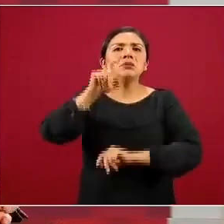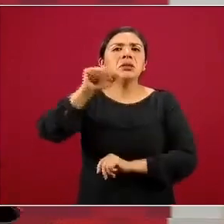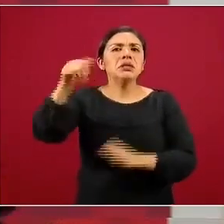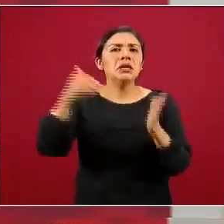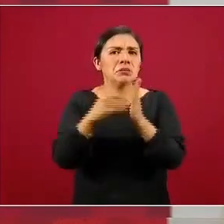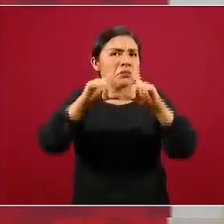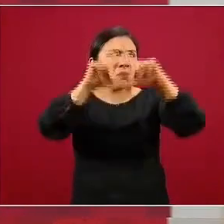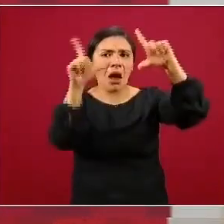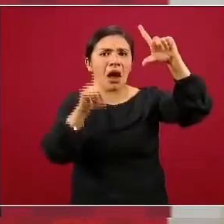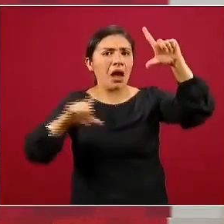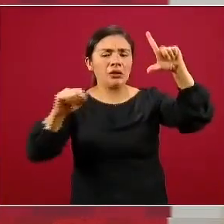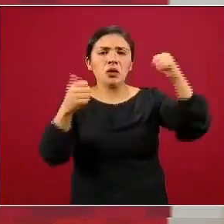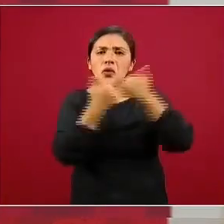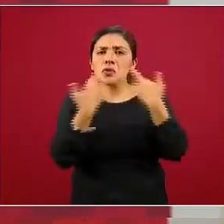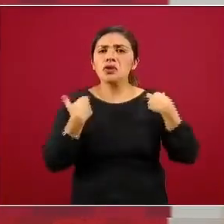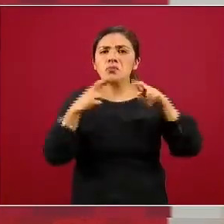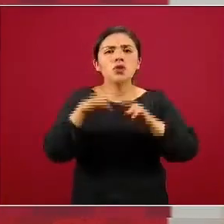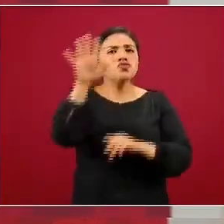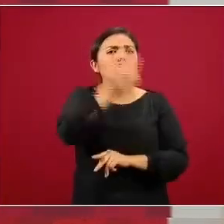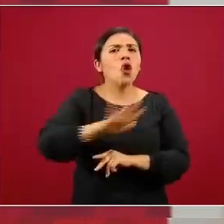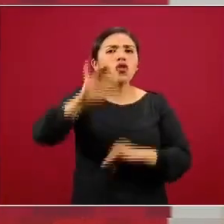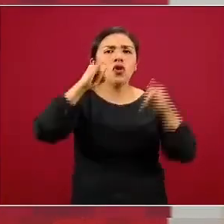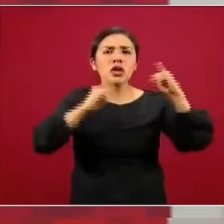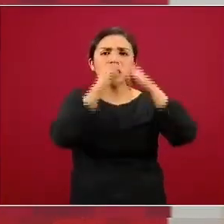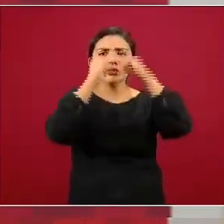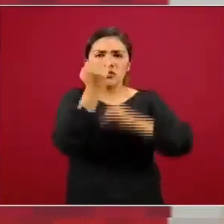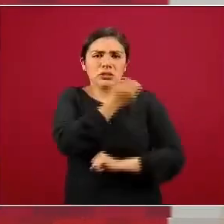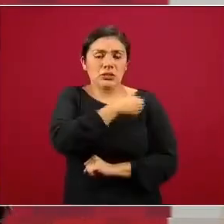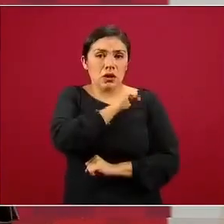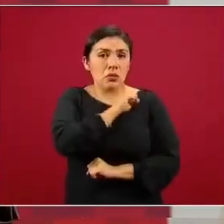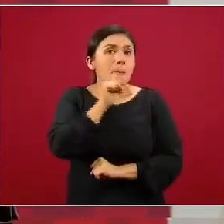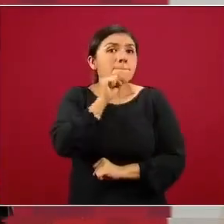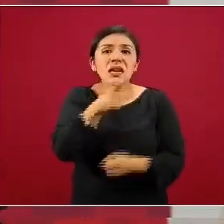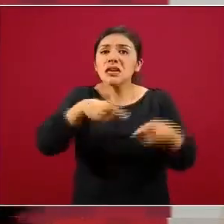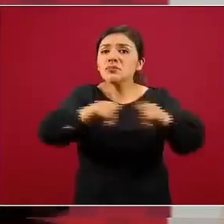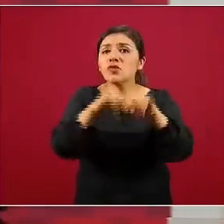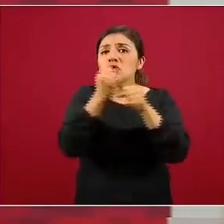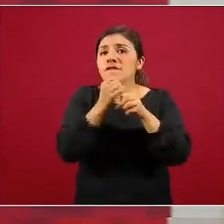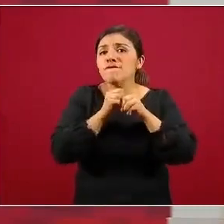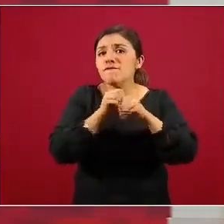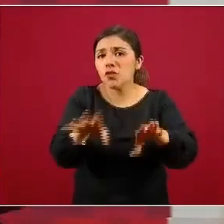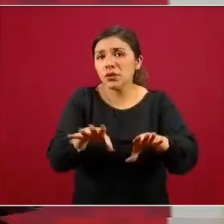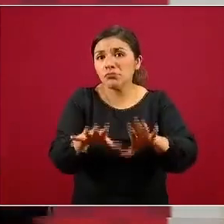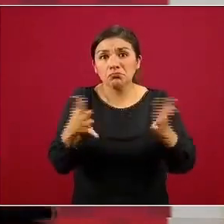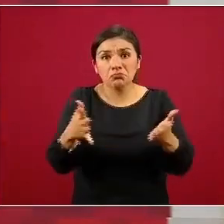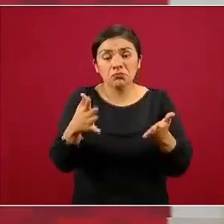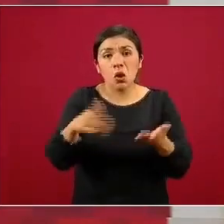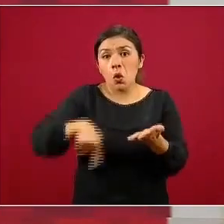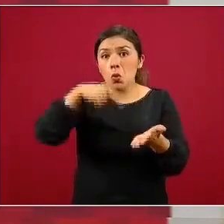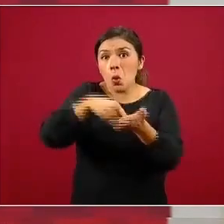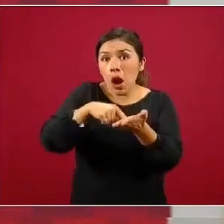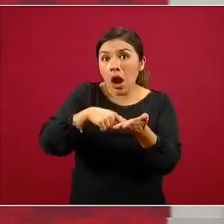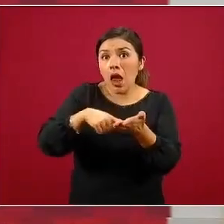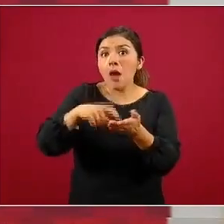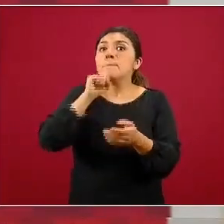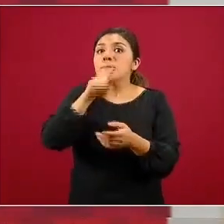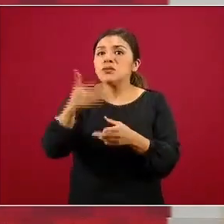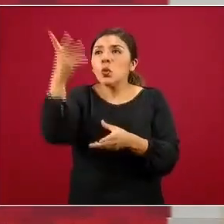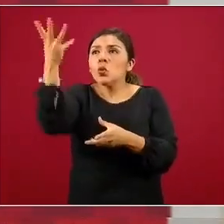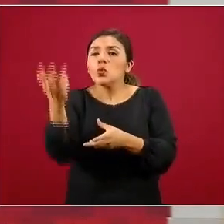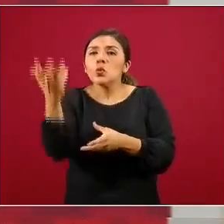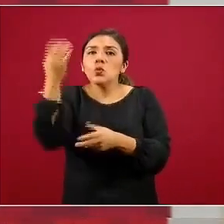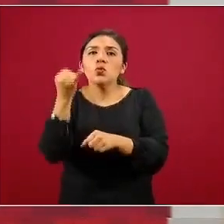en el país, representando a todas las instituciones del sector salud. Son los mismos datos. De hecho, las localidades los cargan en la